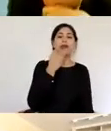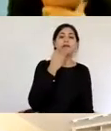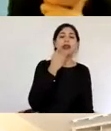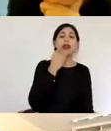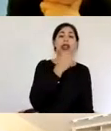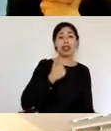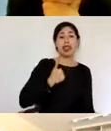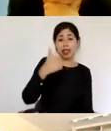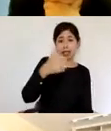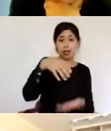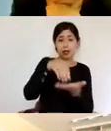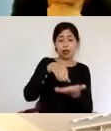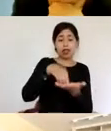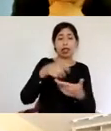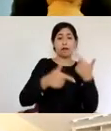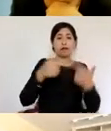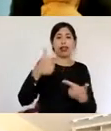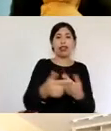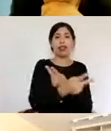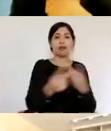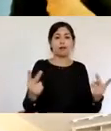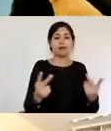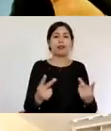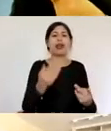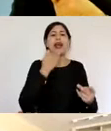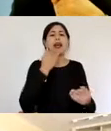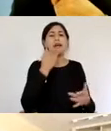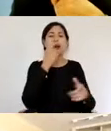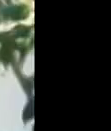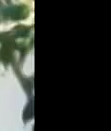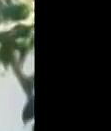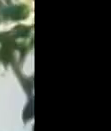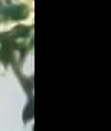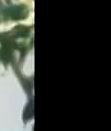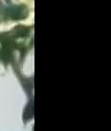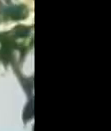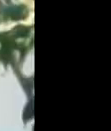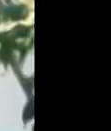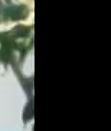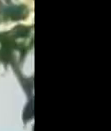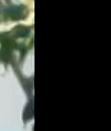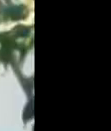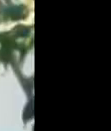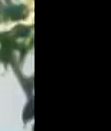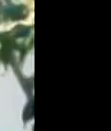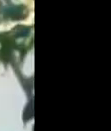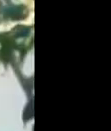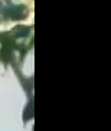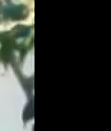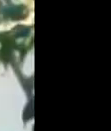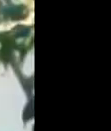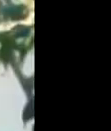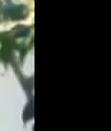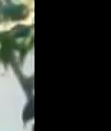de Políticas Públicas de la Universidad Católica, a los autores de los trabajos que hoy día estamos honrando en esta ceremonia